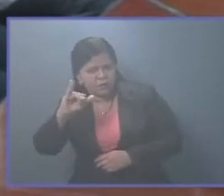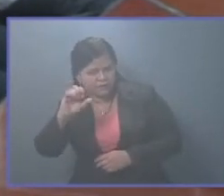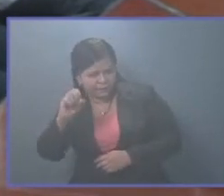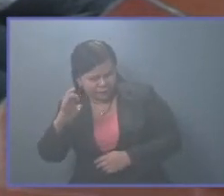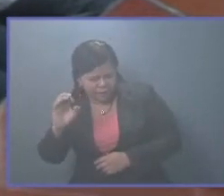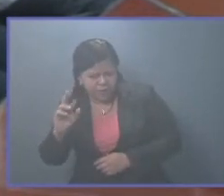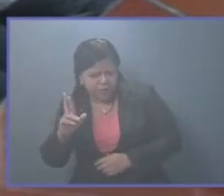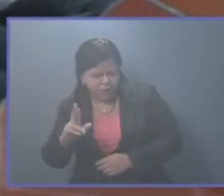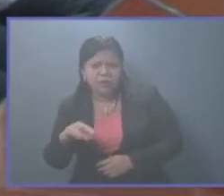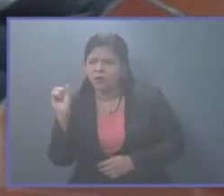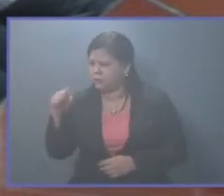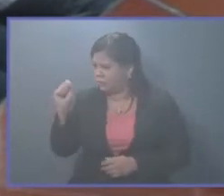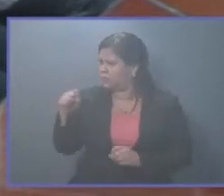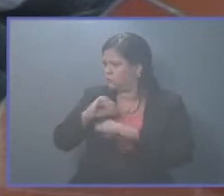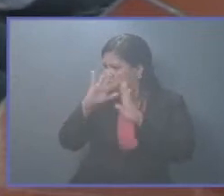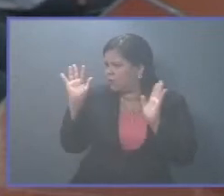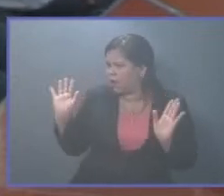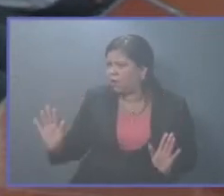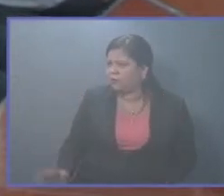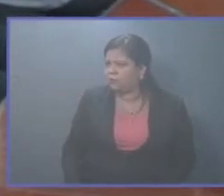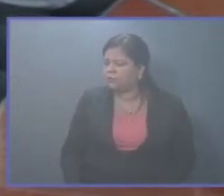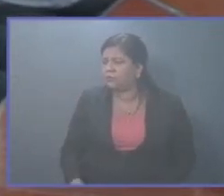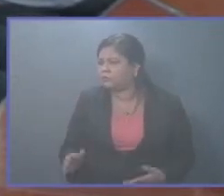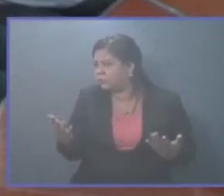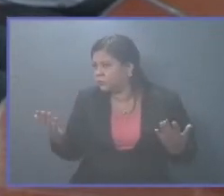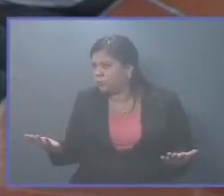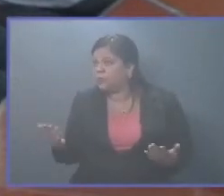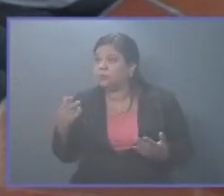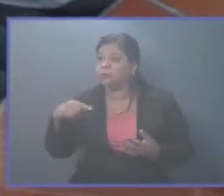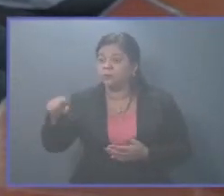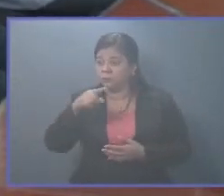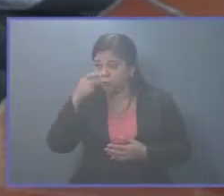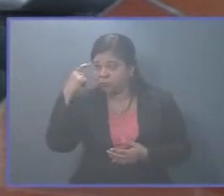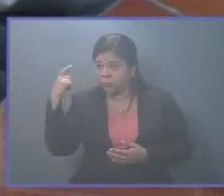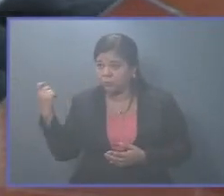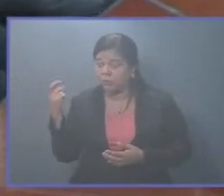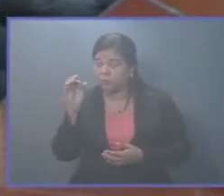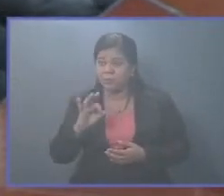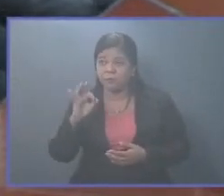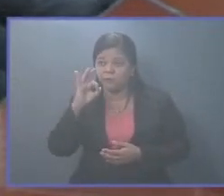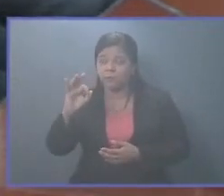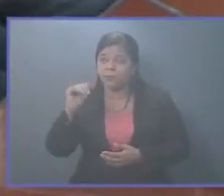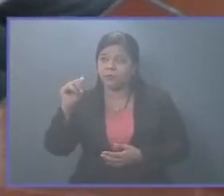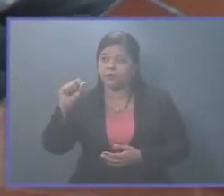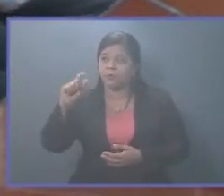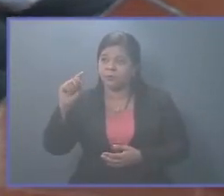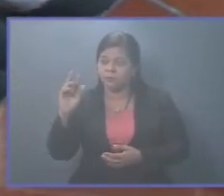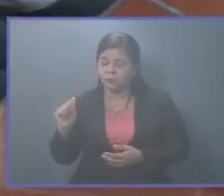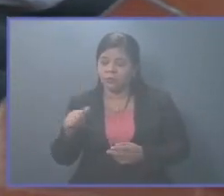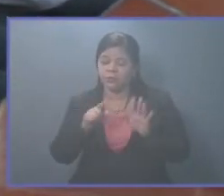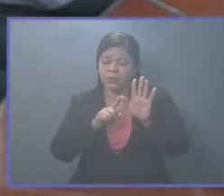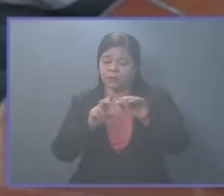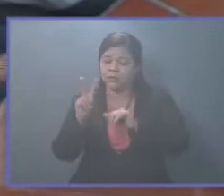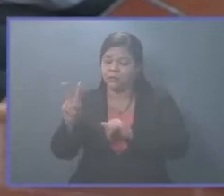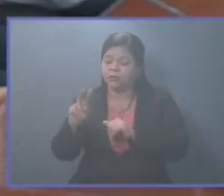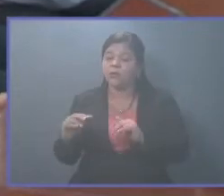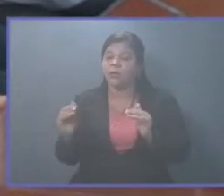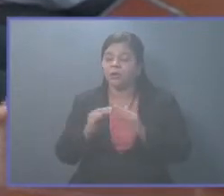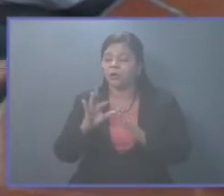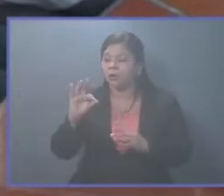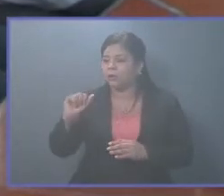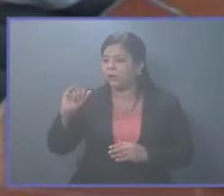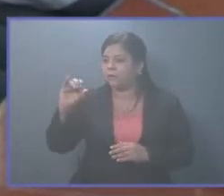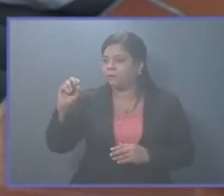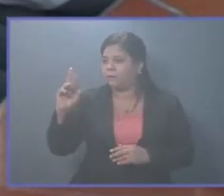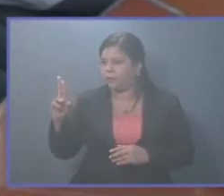me la pongo, cumplo el esquema con Pfizer. Porque recuerden de que la efectividad de Astra es 62% y la de Pfizer